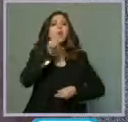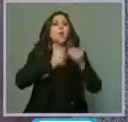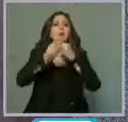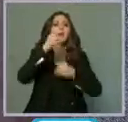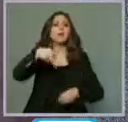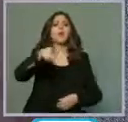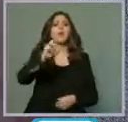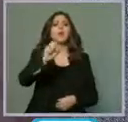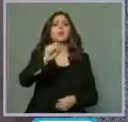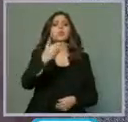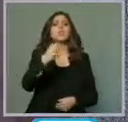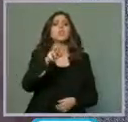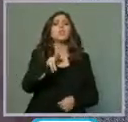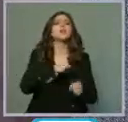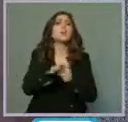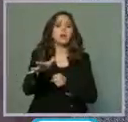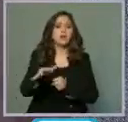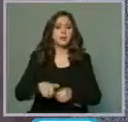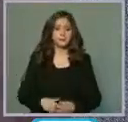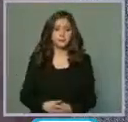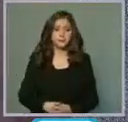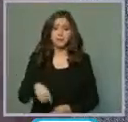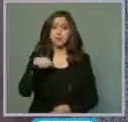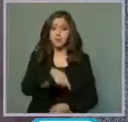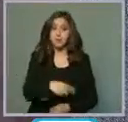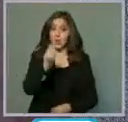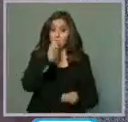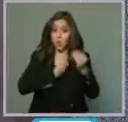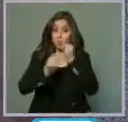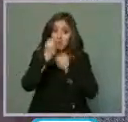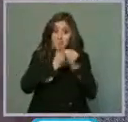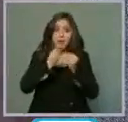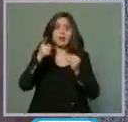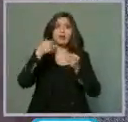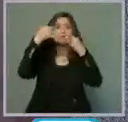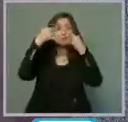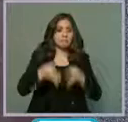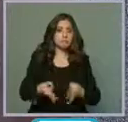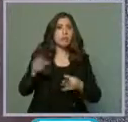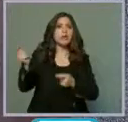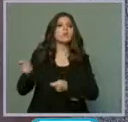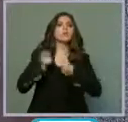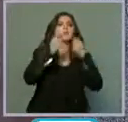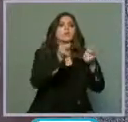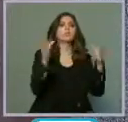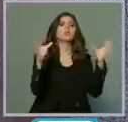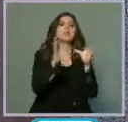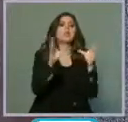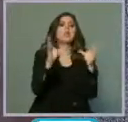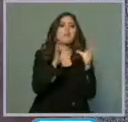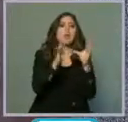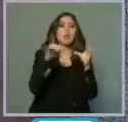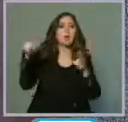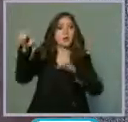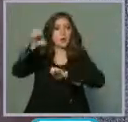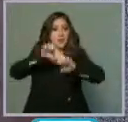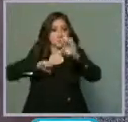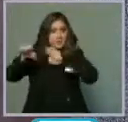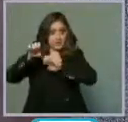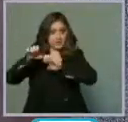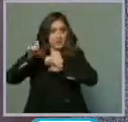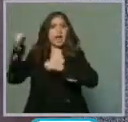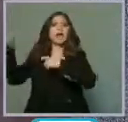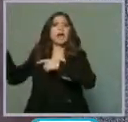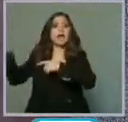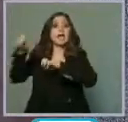comida kosher es aquella comida que está certificado bajo una empresa que está analizando y certificando que